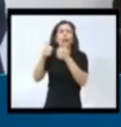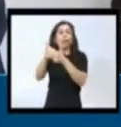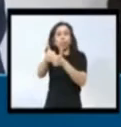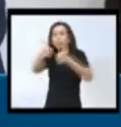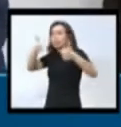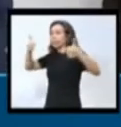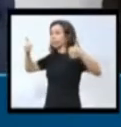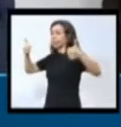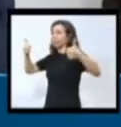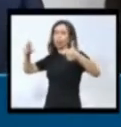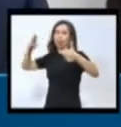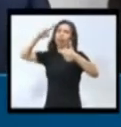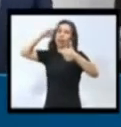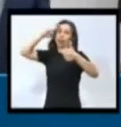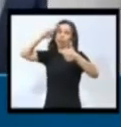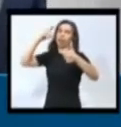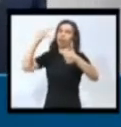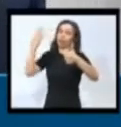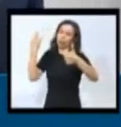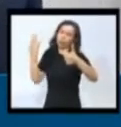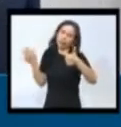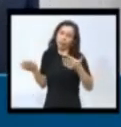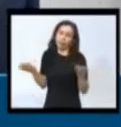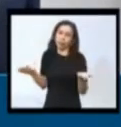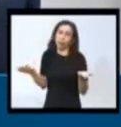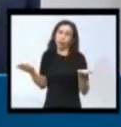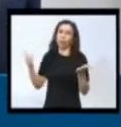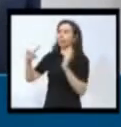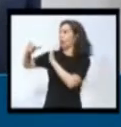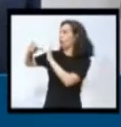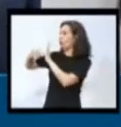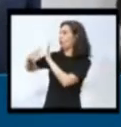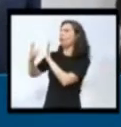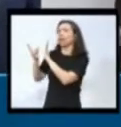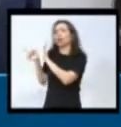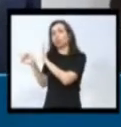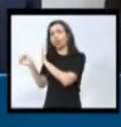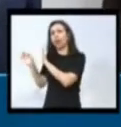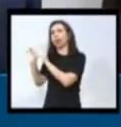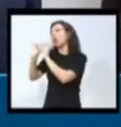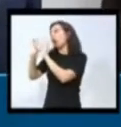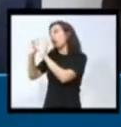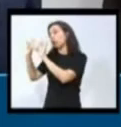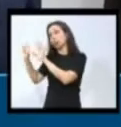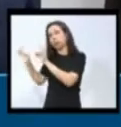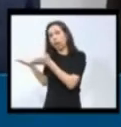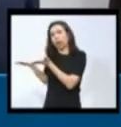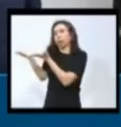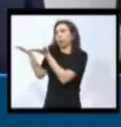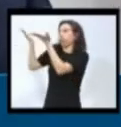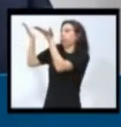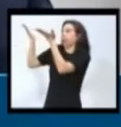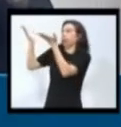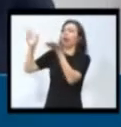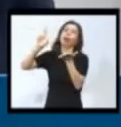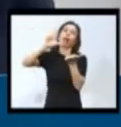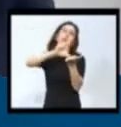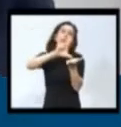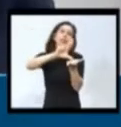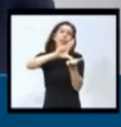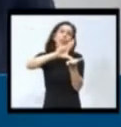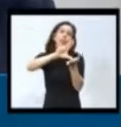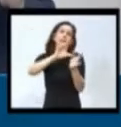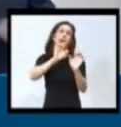yo en eso me permito un poquito diferir de que el caso es realmente mucho más grave porque hay que compararlo con